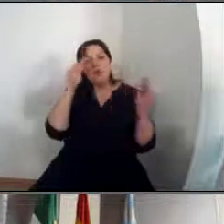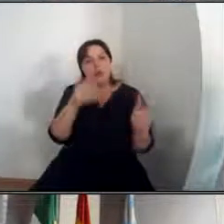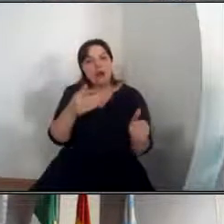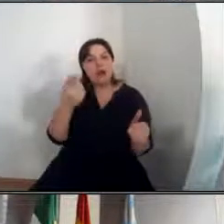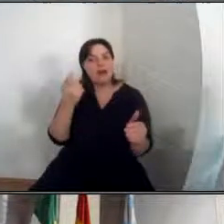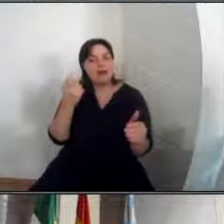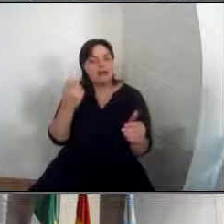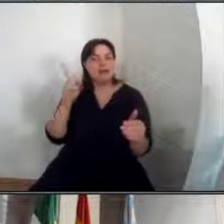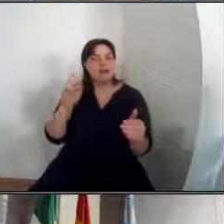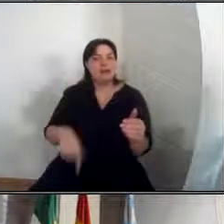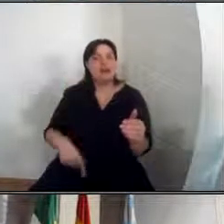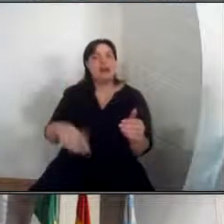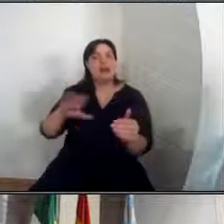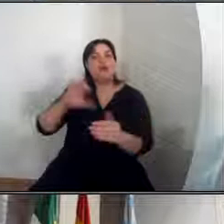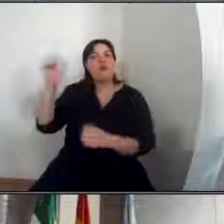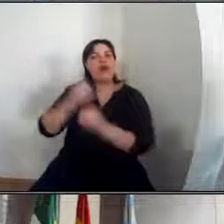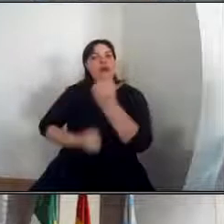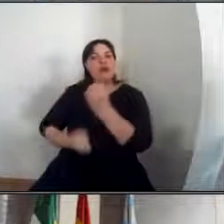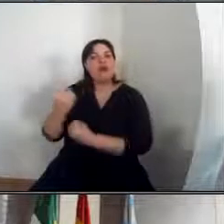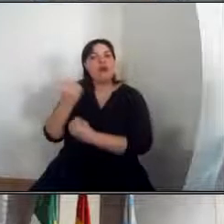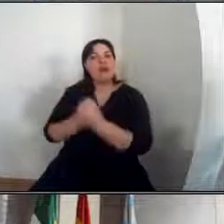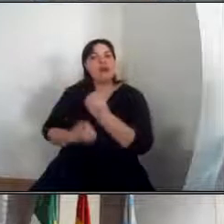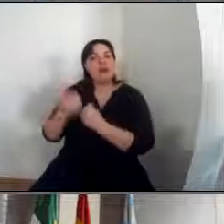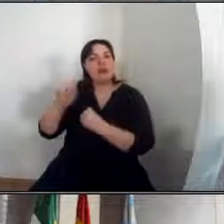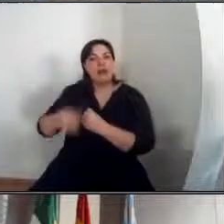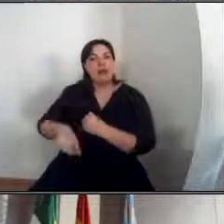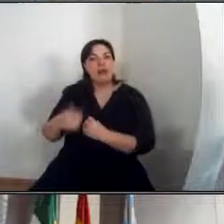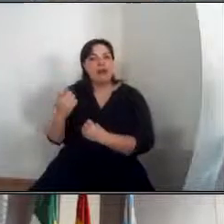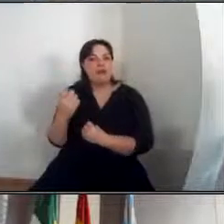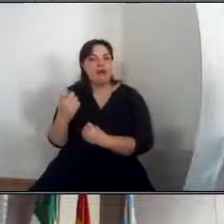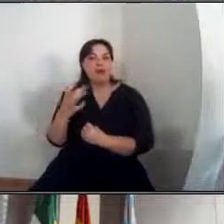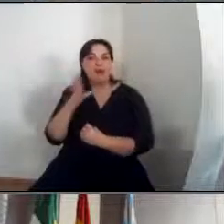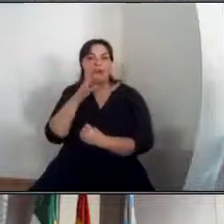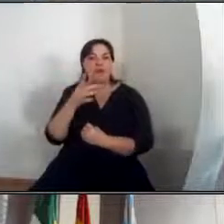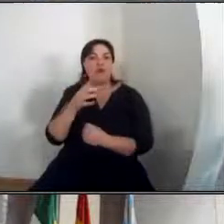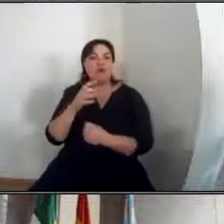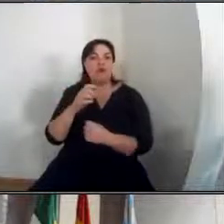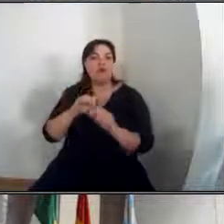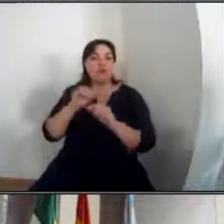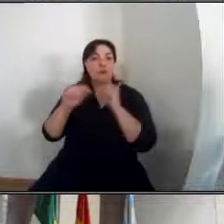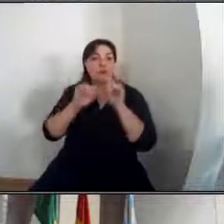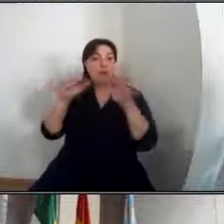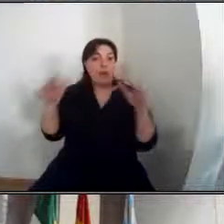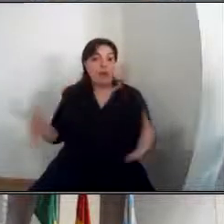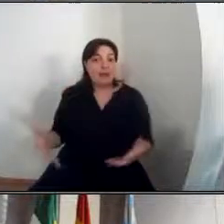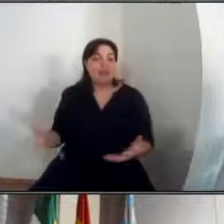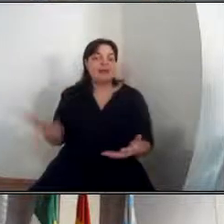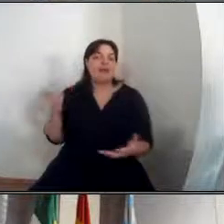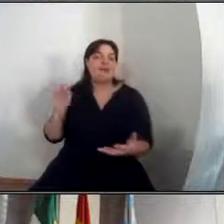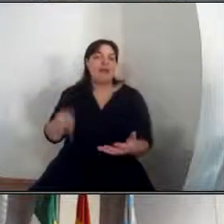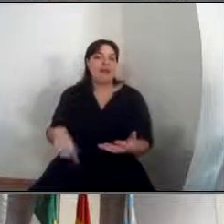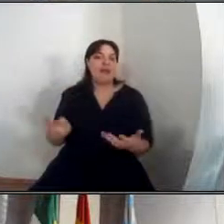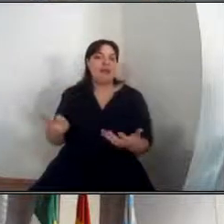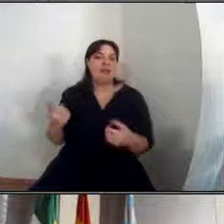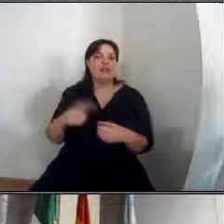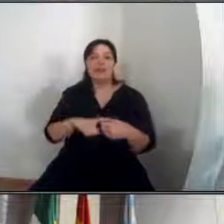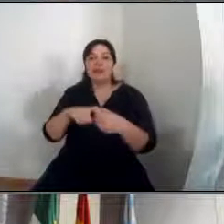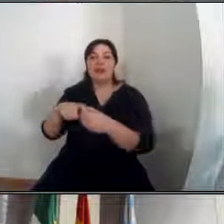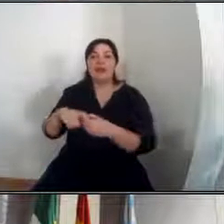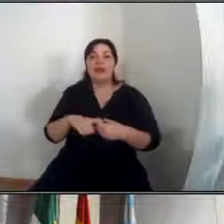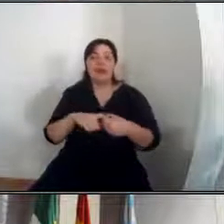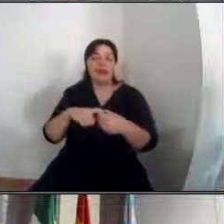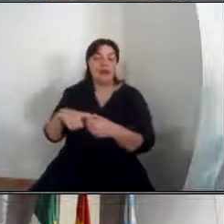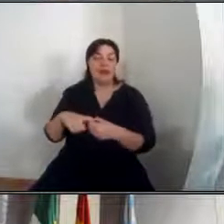también esa Europa económica, pues que al final, después de la pandemia, esa solidaridad que pedimos para todos